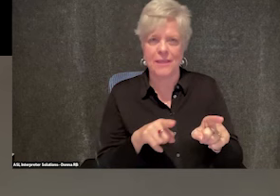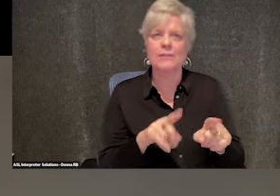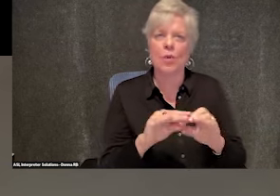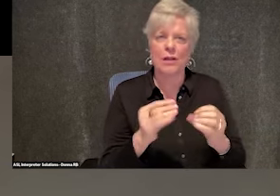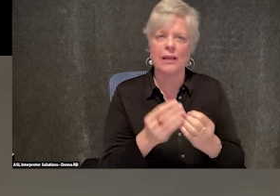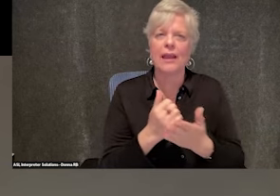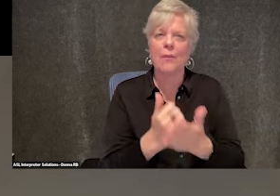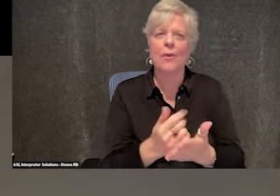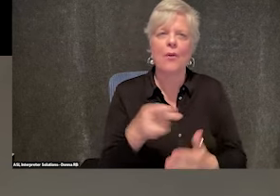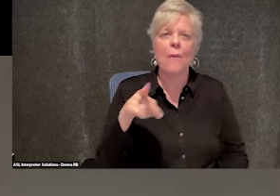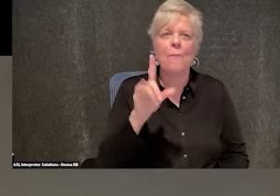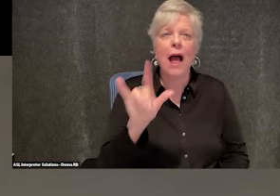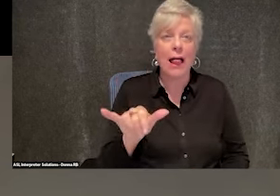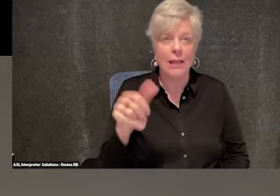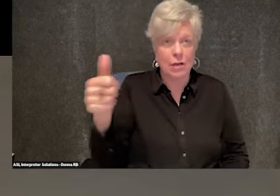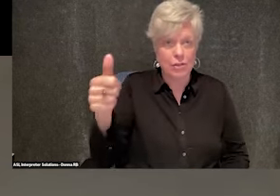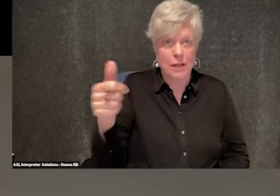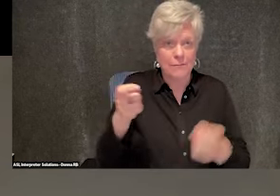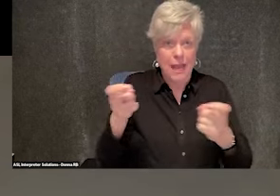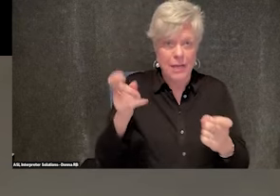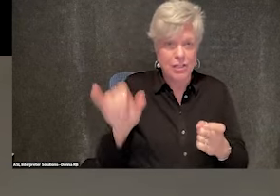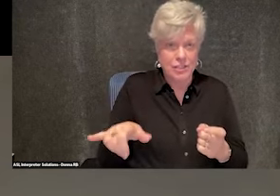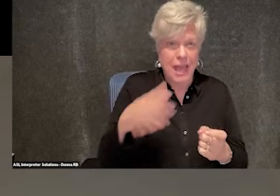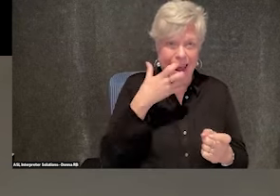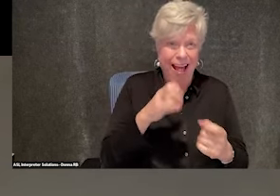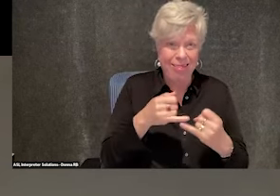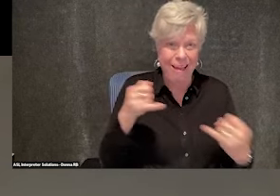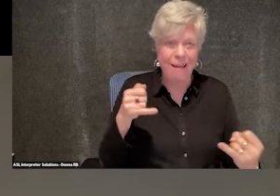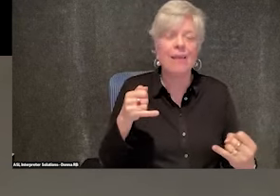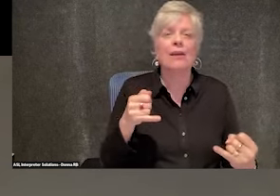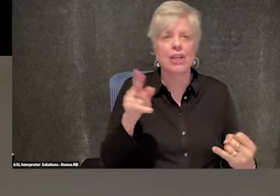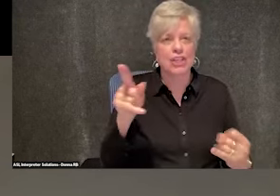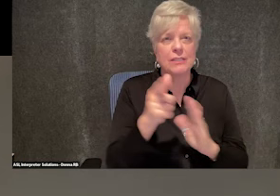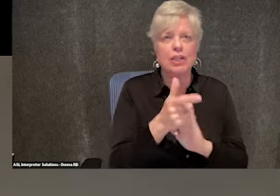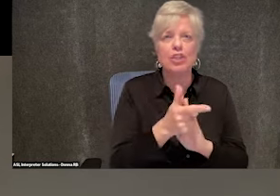ella tiene muchísimas habilidades. ¿Alguna otra?